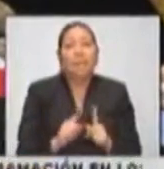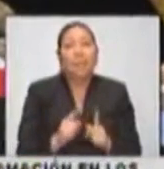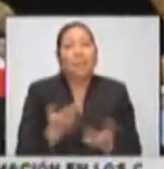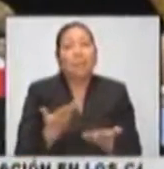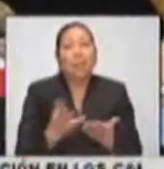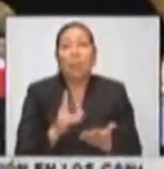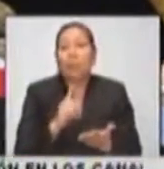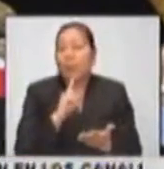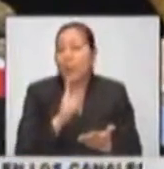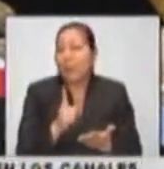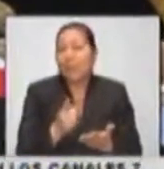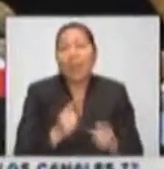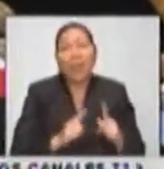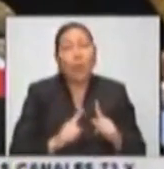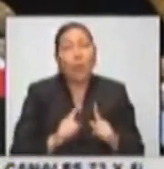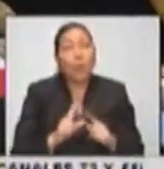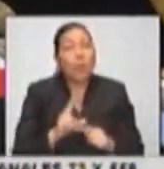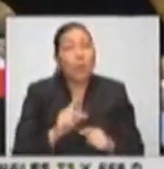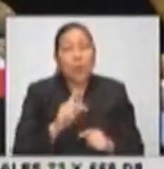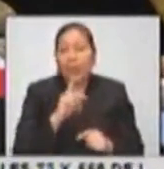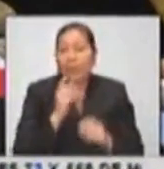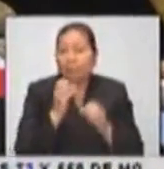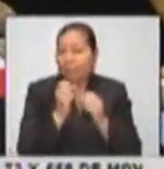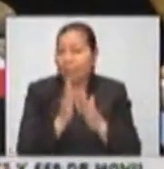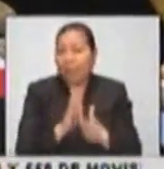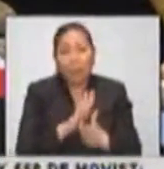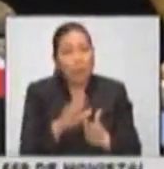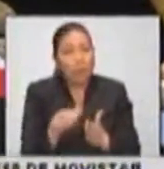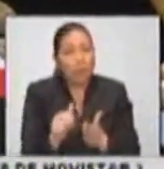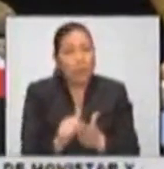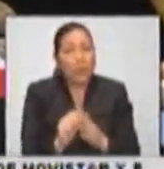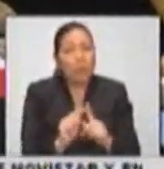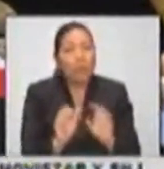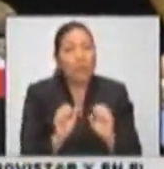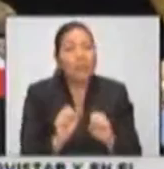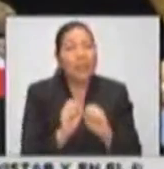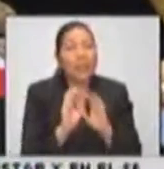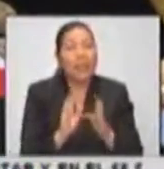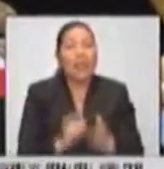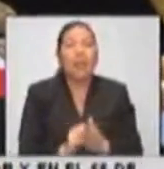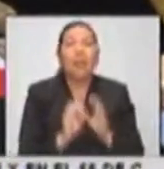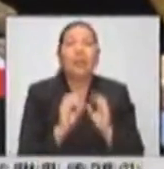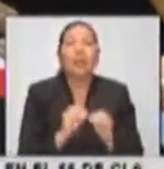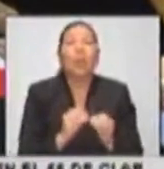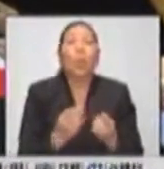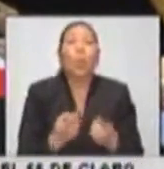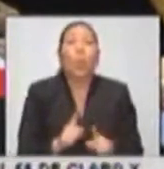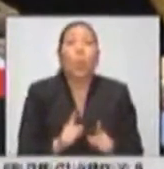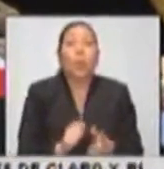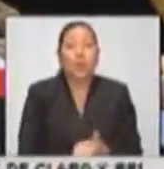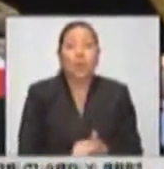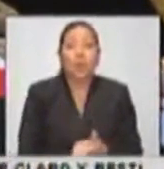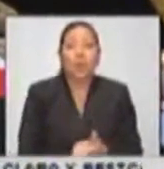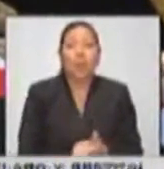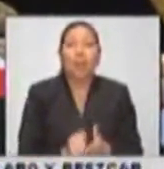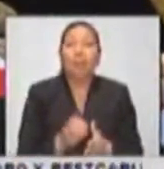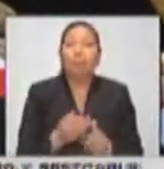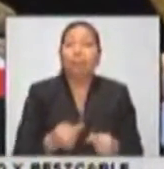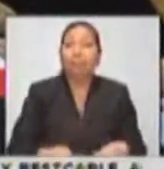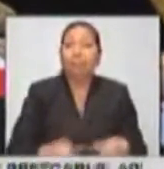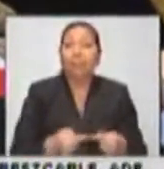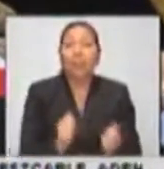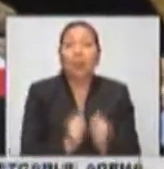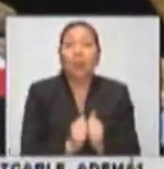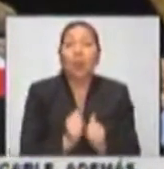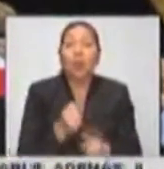parecer que no son, algunos no son tan de firmar todo, pero sí son claramente de cumplimiento. O sea, cuando nos comparen, nos van a